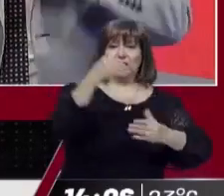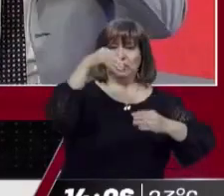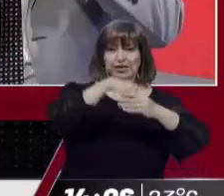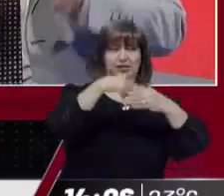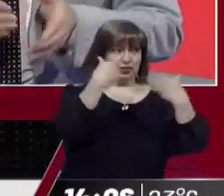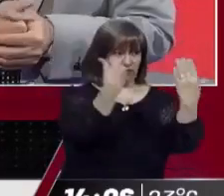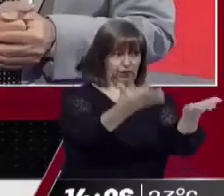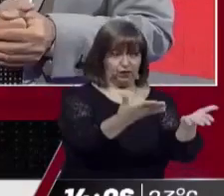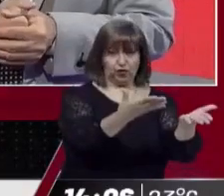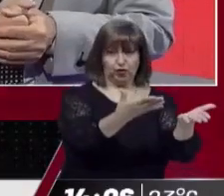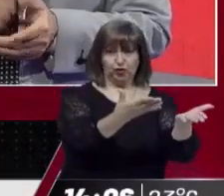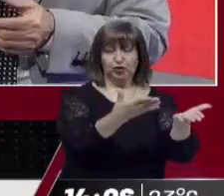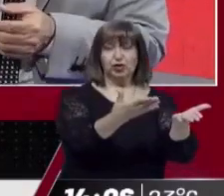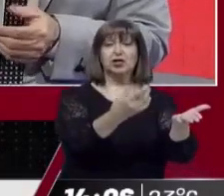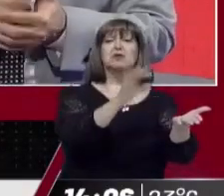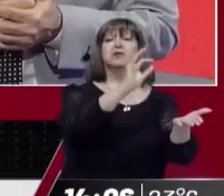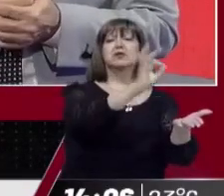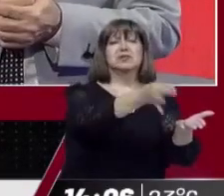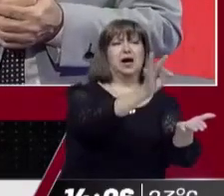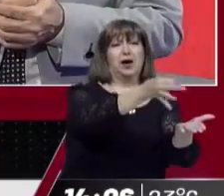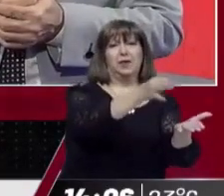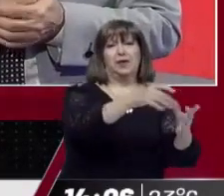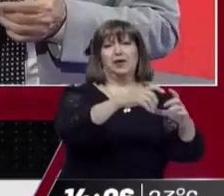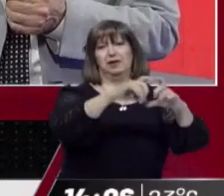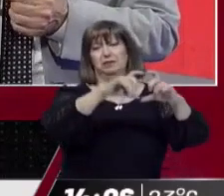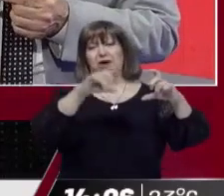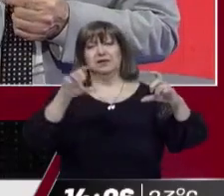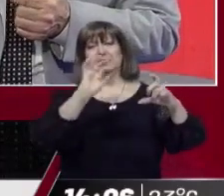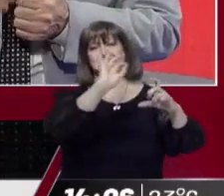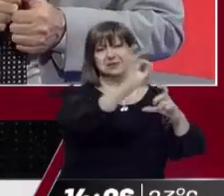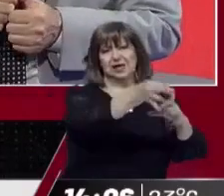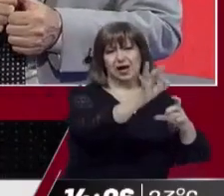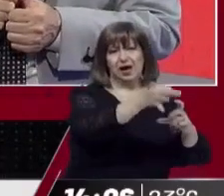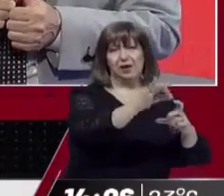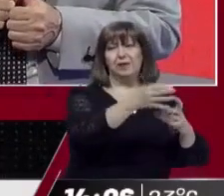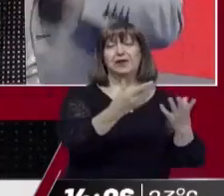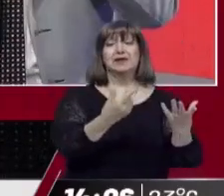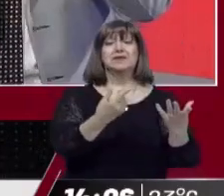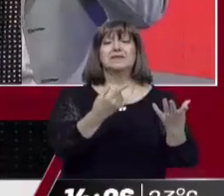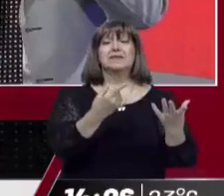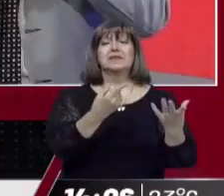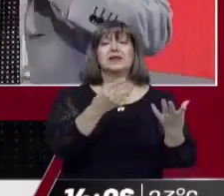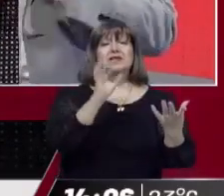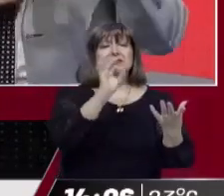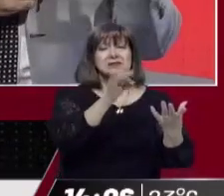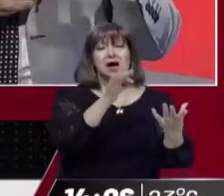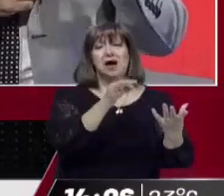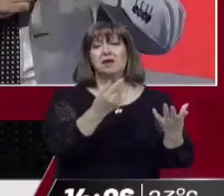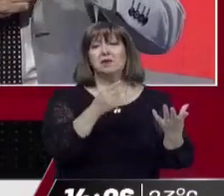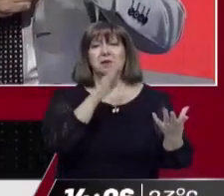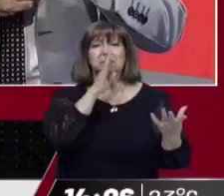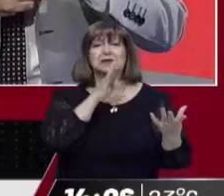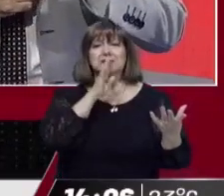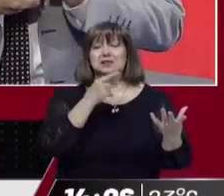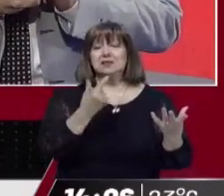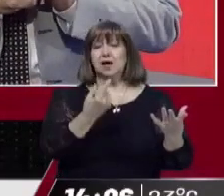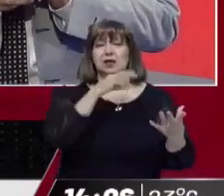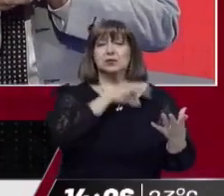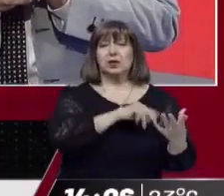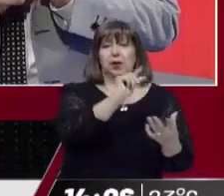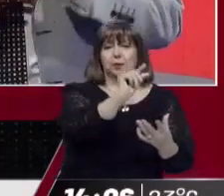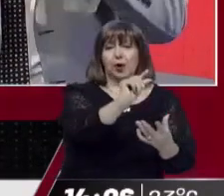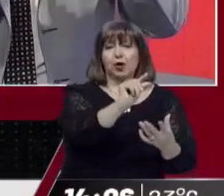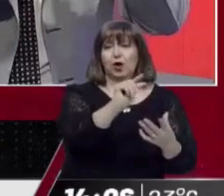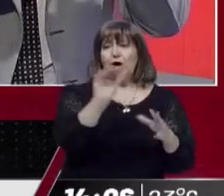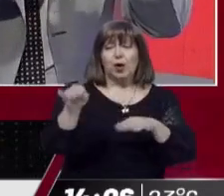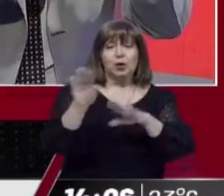e integraste una lista sábana, porque generalmente uno mira el cabeza de lista y generalmente cuando hay votaciones